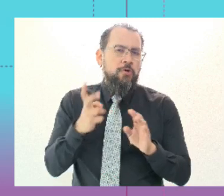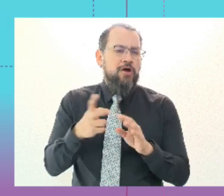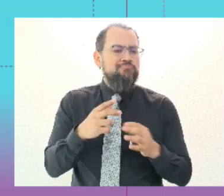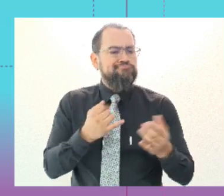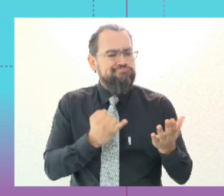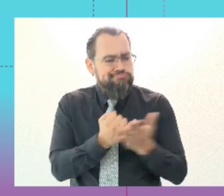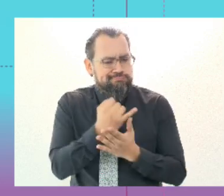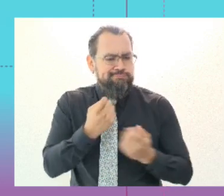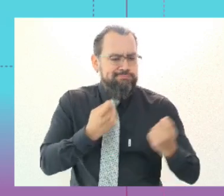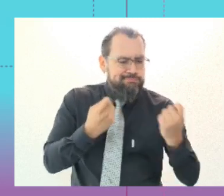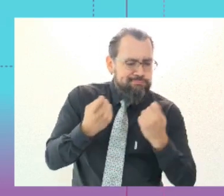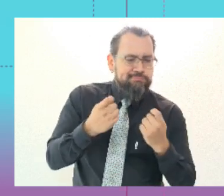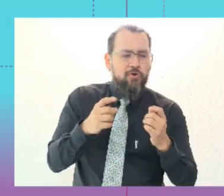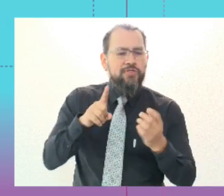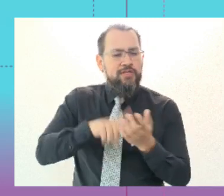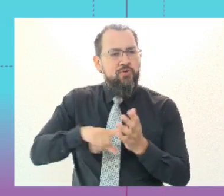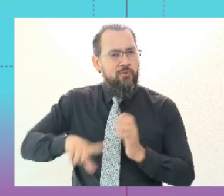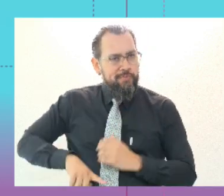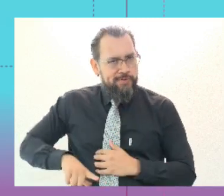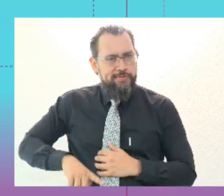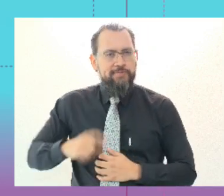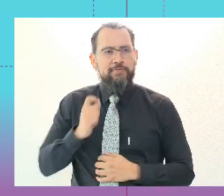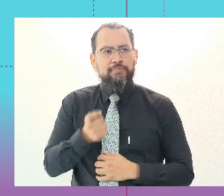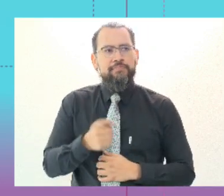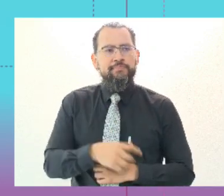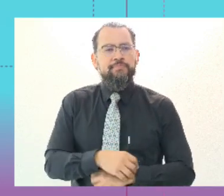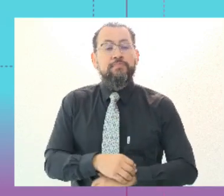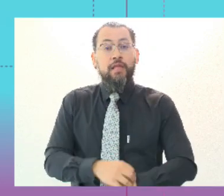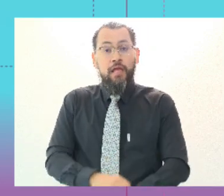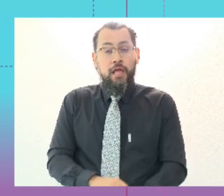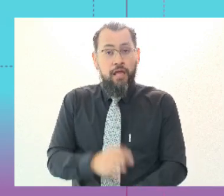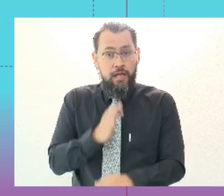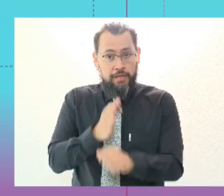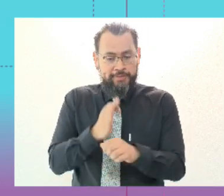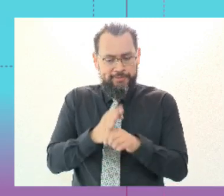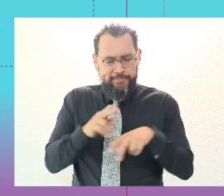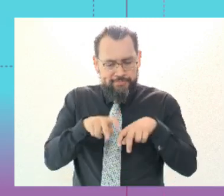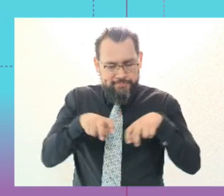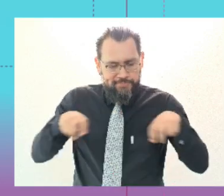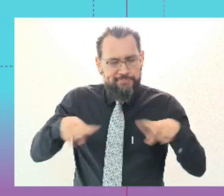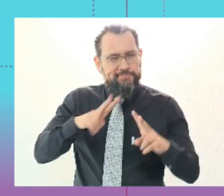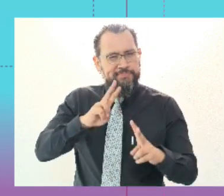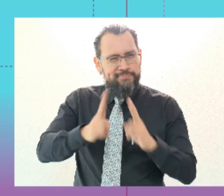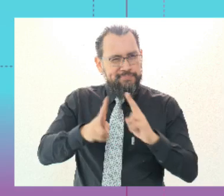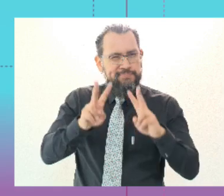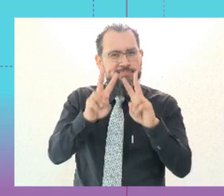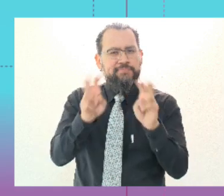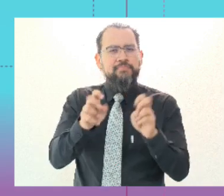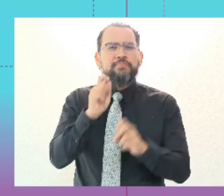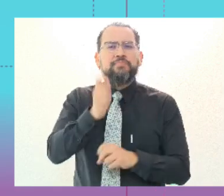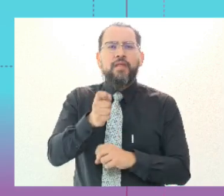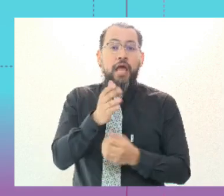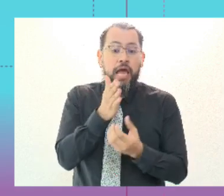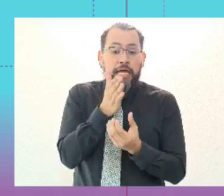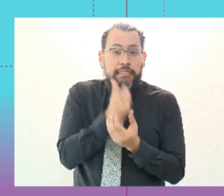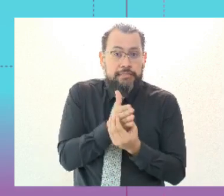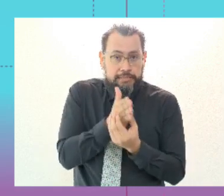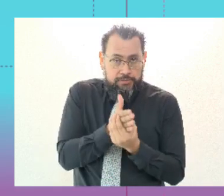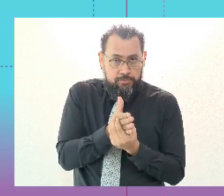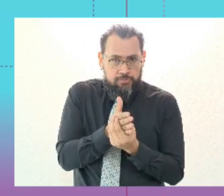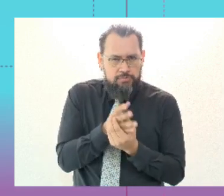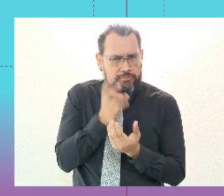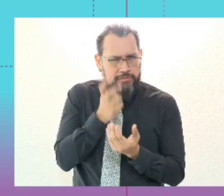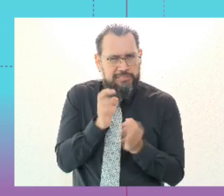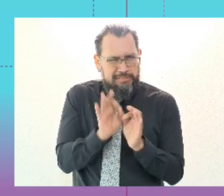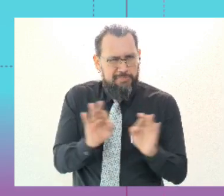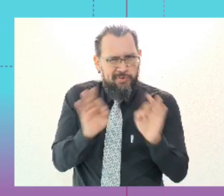gubernamental. En este panel, pues vamos a tratar de abordar justo la importancia que tienen los archivos